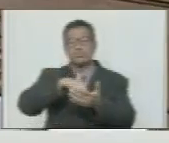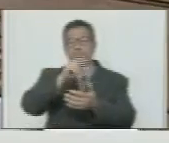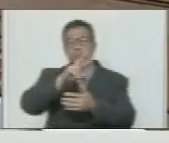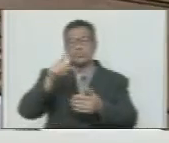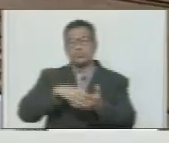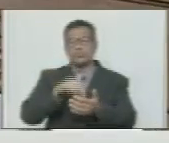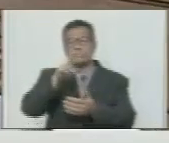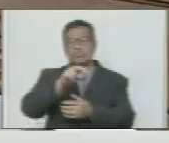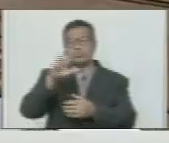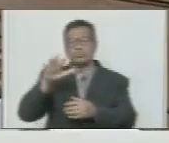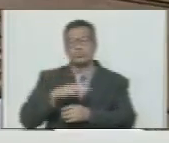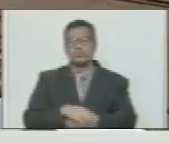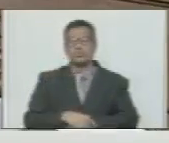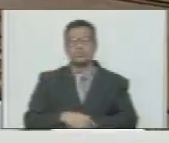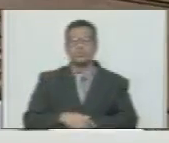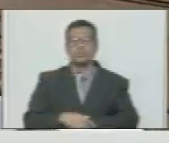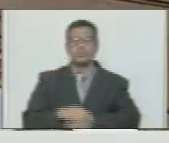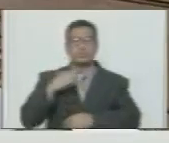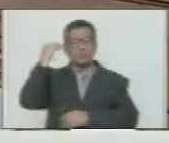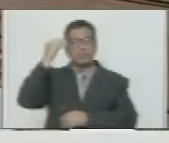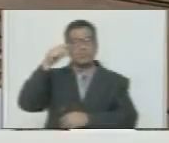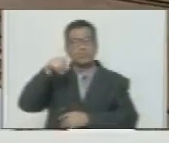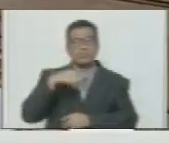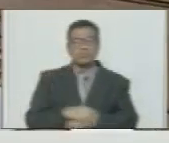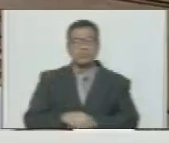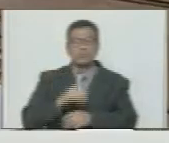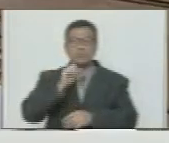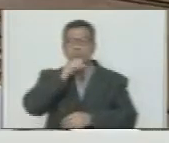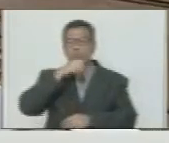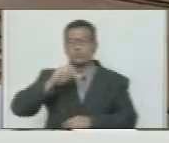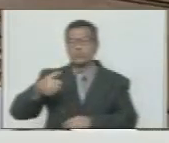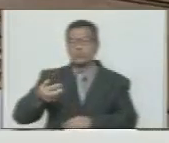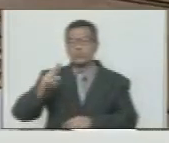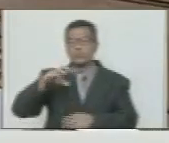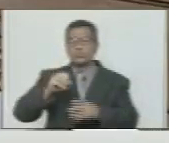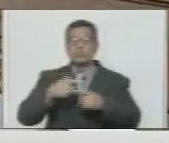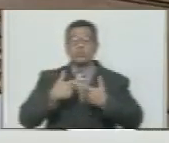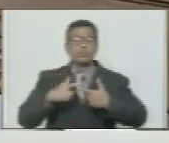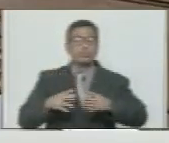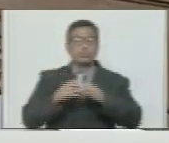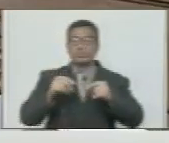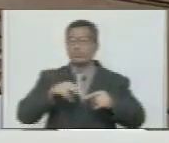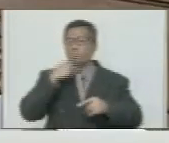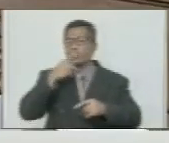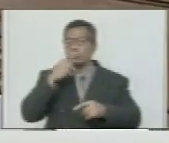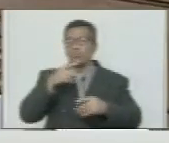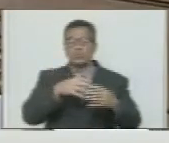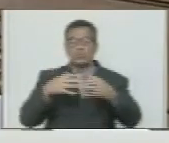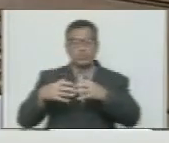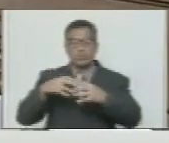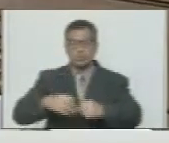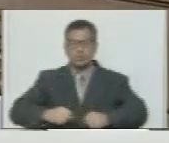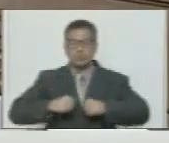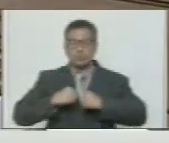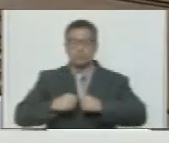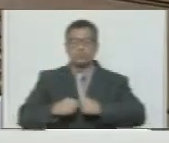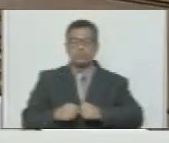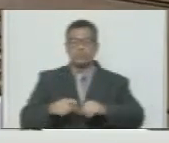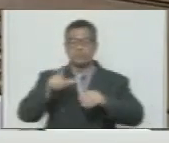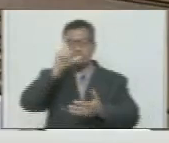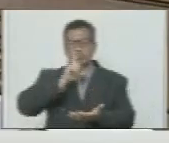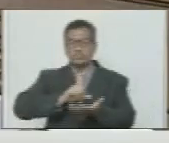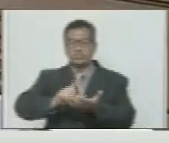periodo 2021-2025. Considerando que el viejo Agüero libró todas las batallas políticas y sociales con